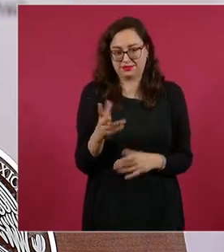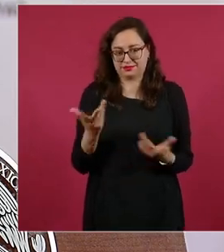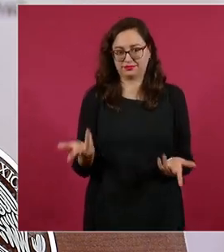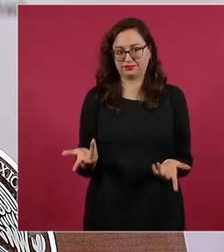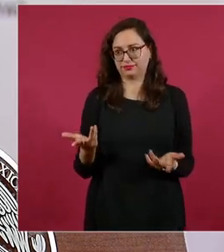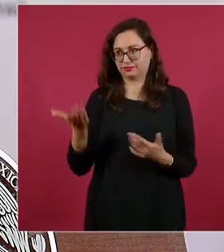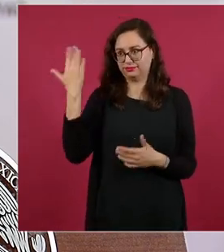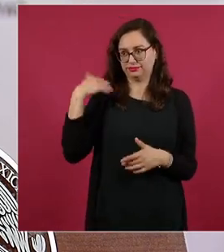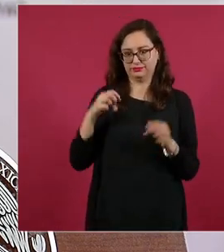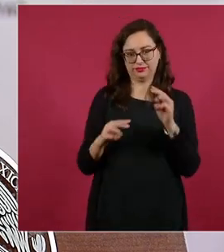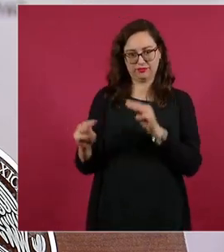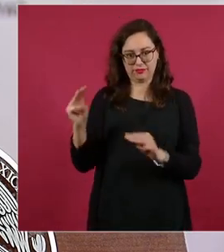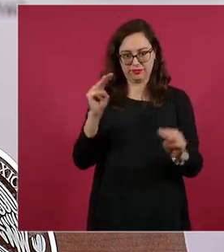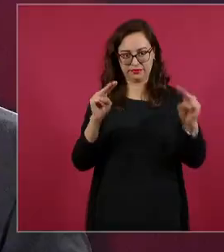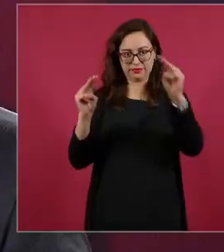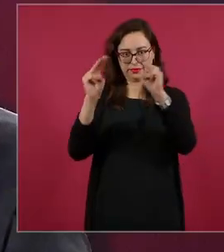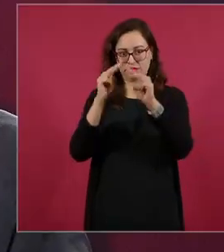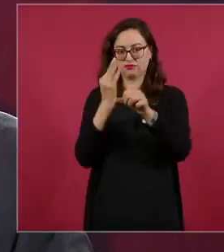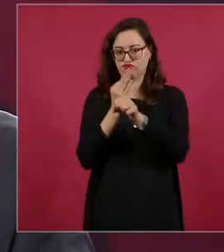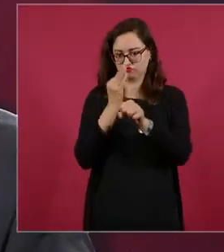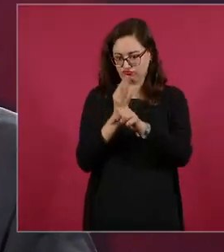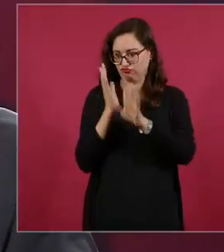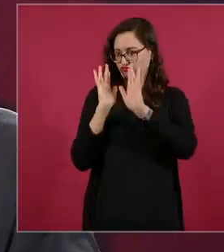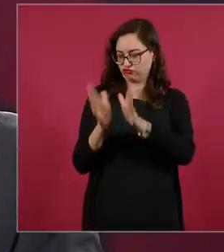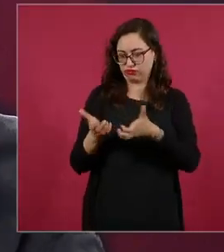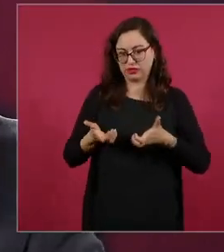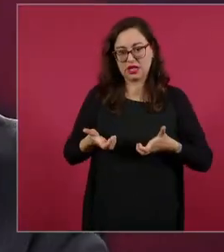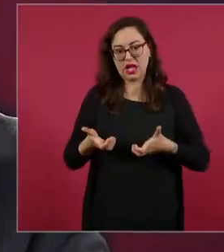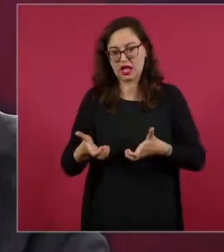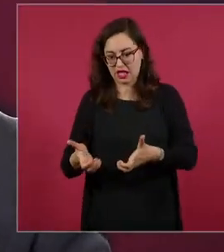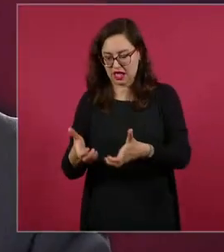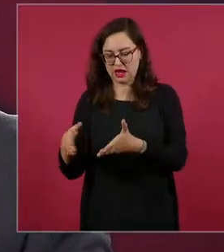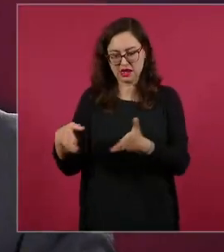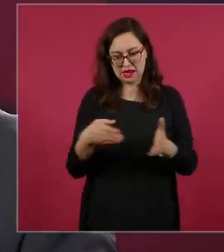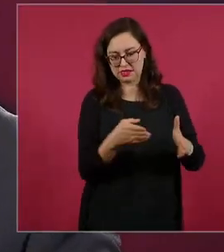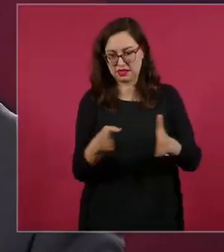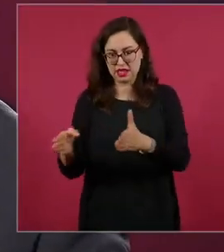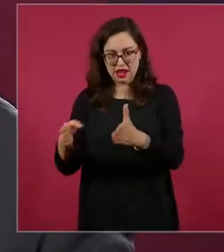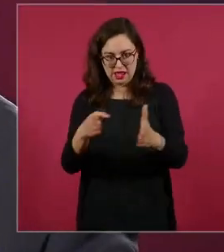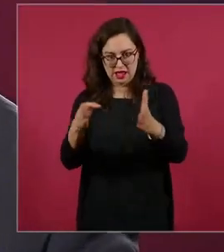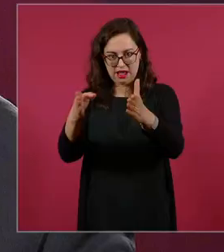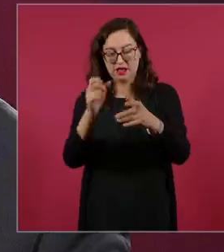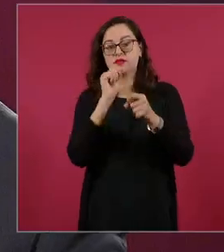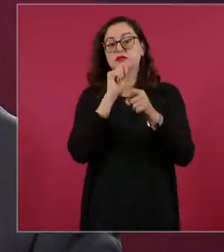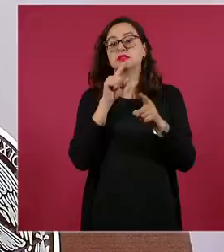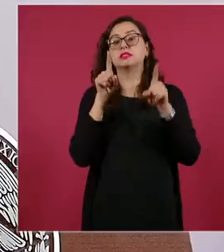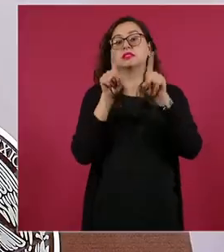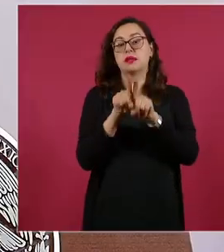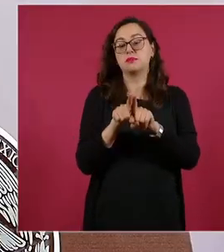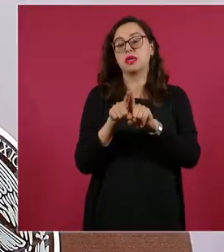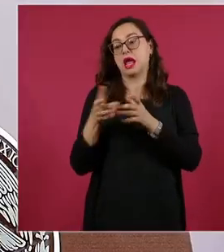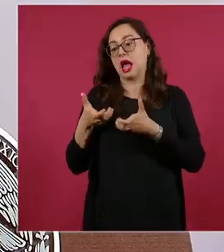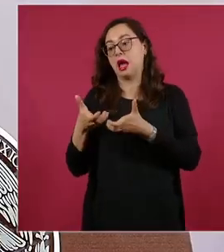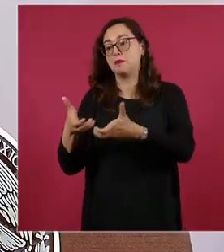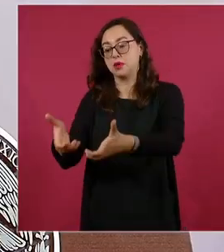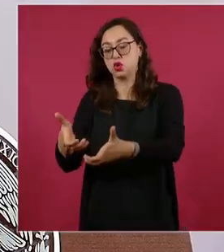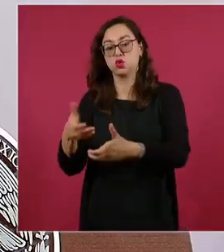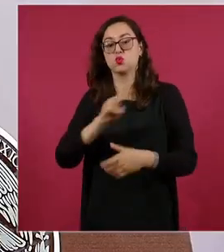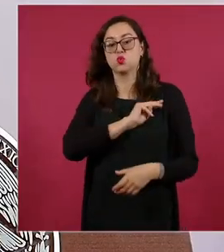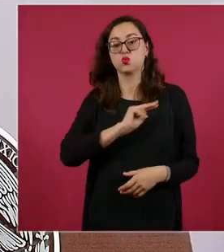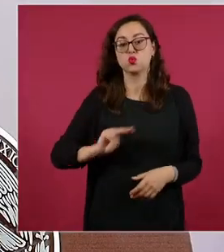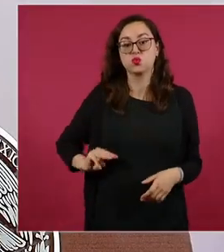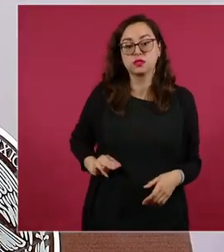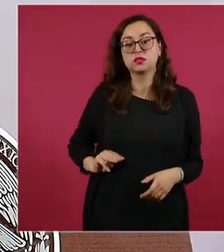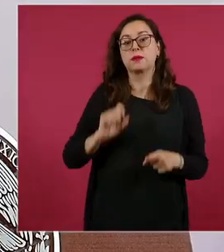el cerro ya hay una parte carretera que es federal hay una parte que es un camino municipal ya se